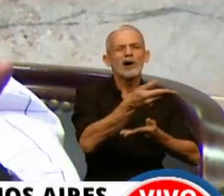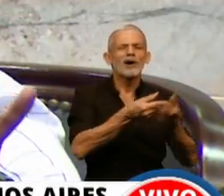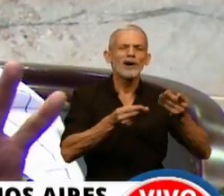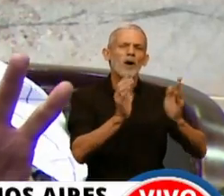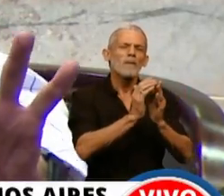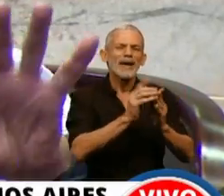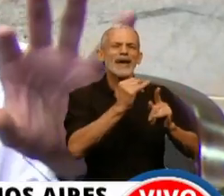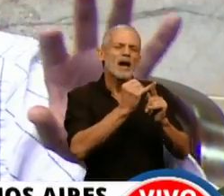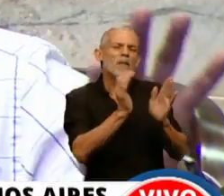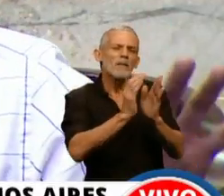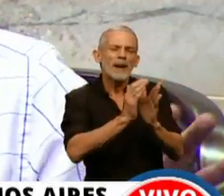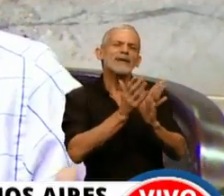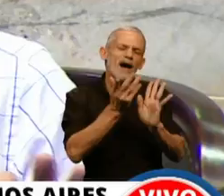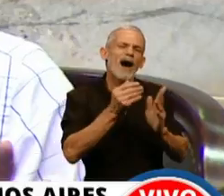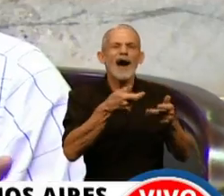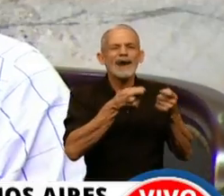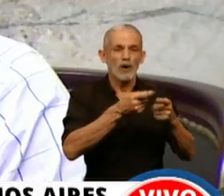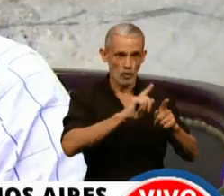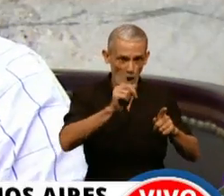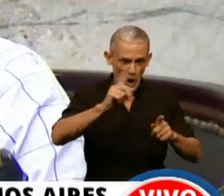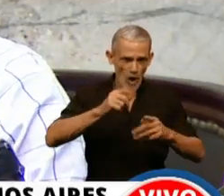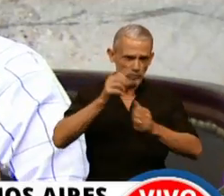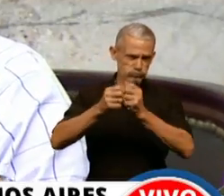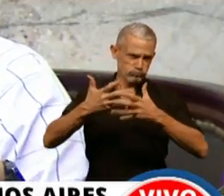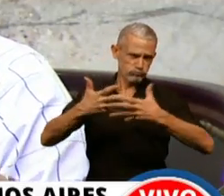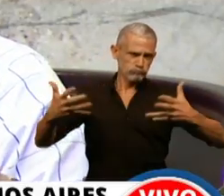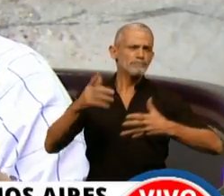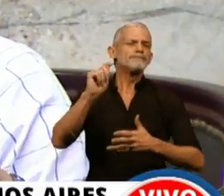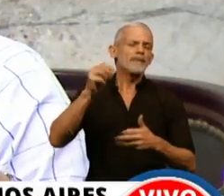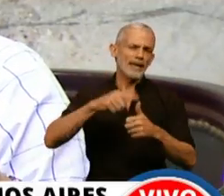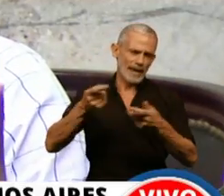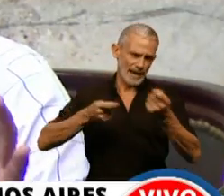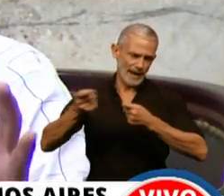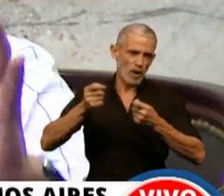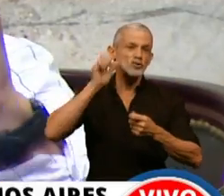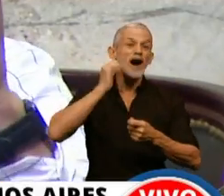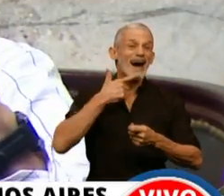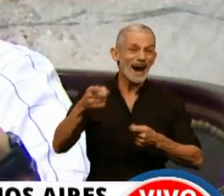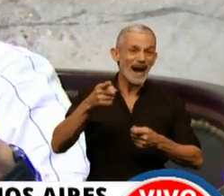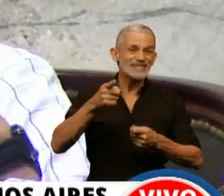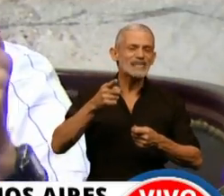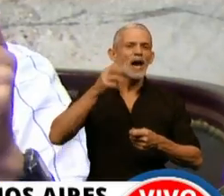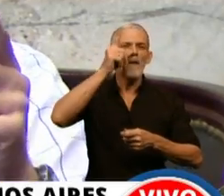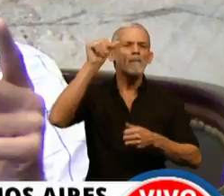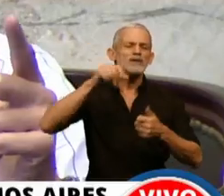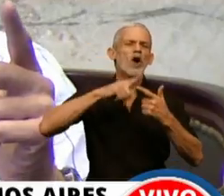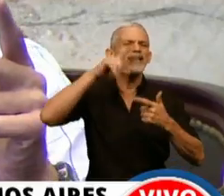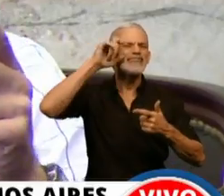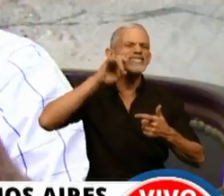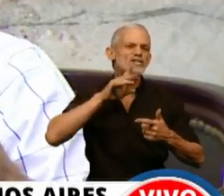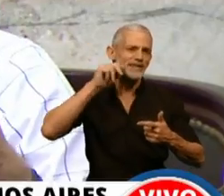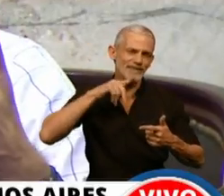pequeñas pymes que se quedaron con el negocio no estamos hablando de el negocio gasífero tecpetrol de chin